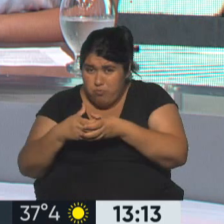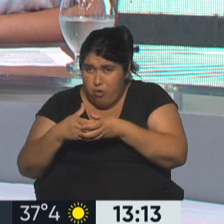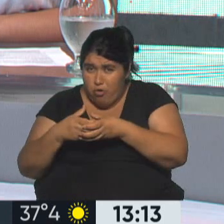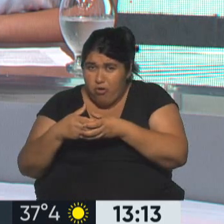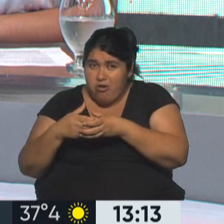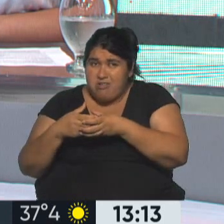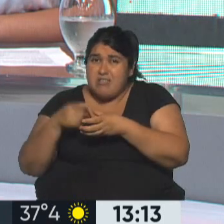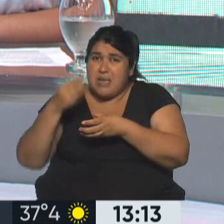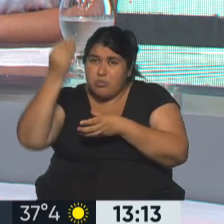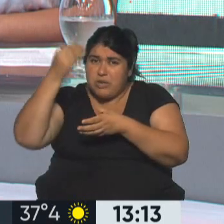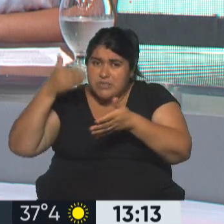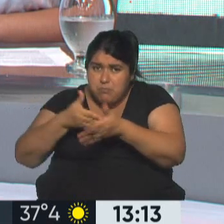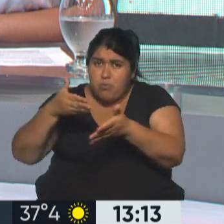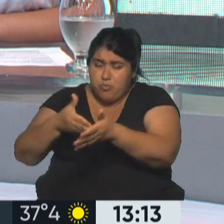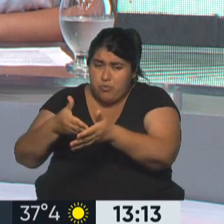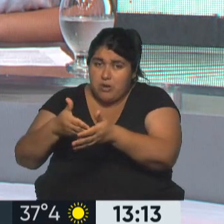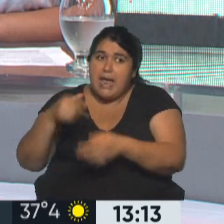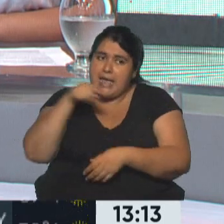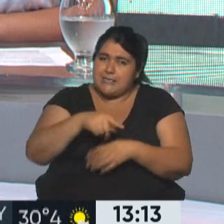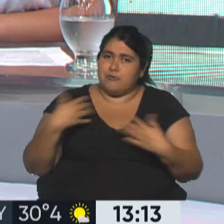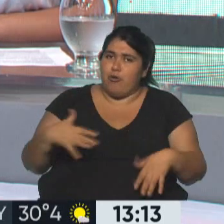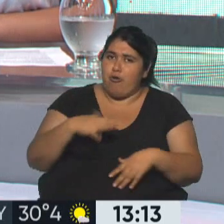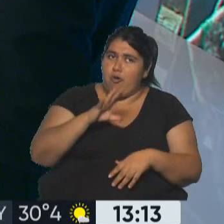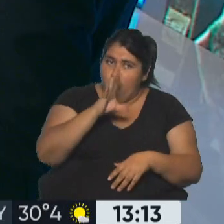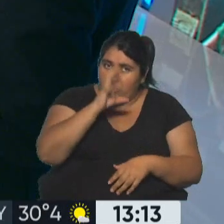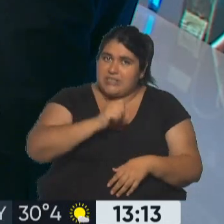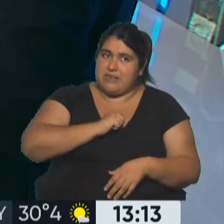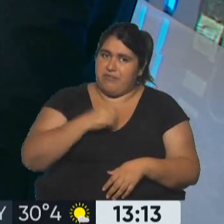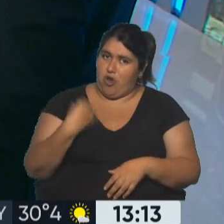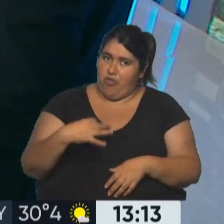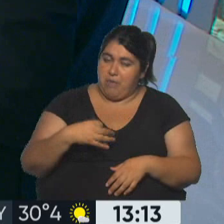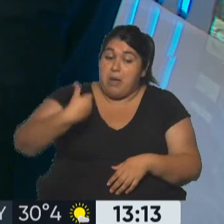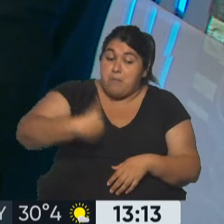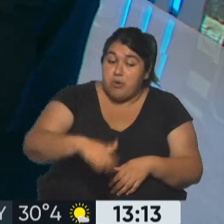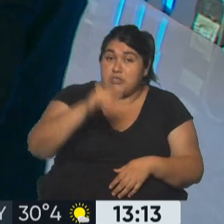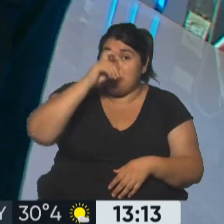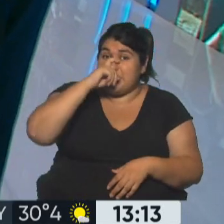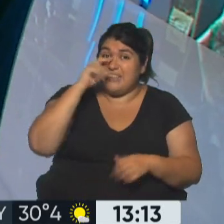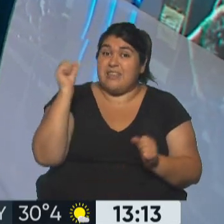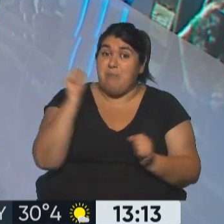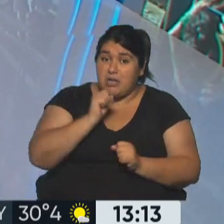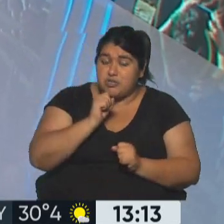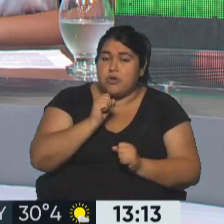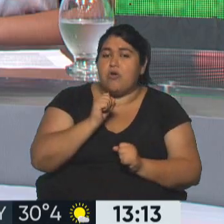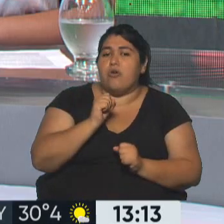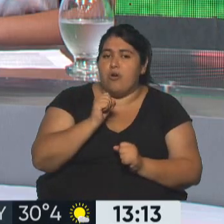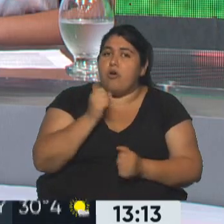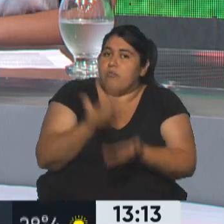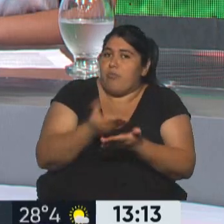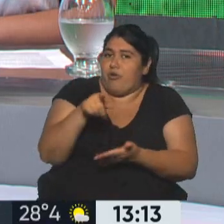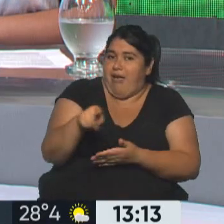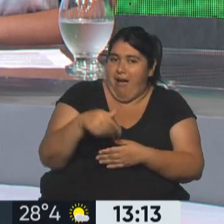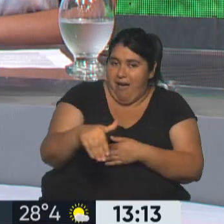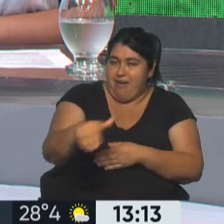Congreso? La elección de constituyentes es un desafío ahora, que creo que es en mayo. El 7 de mayo. El 7 de mayo, y que tiene al